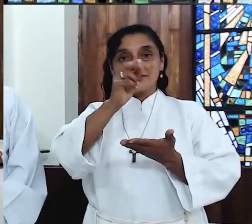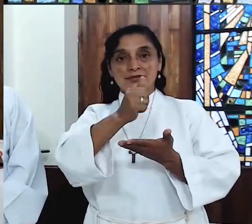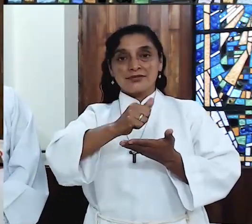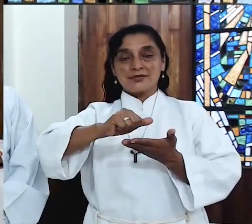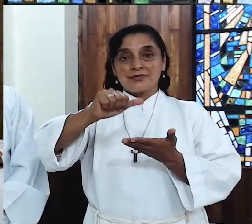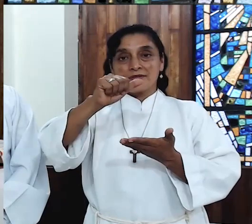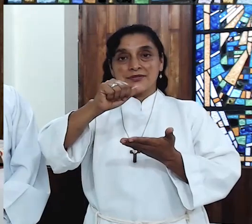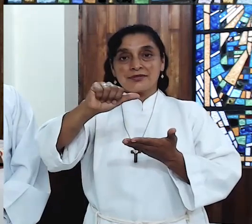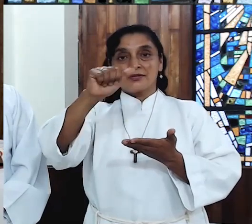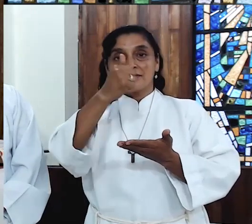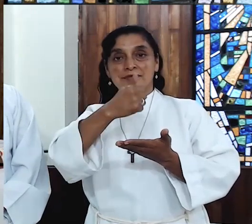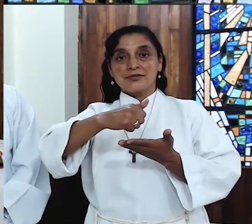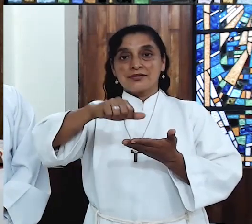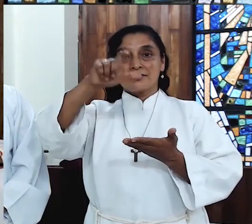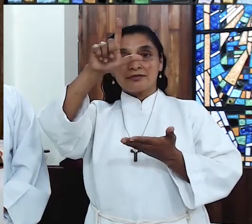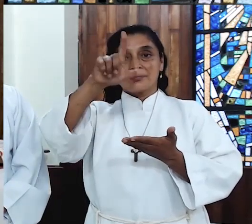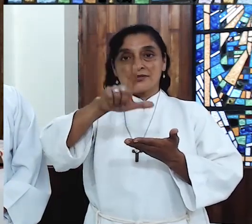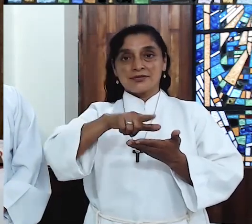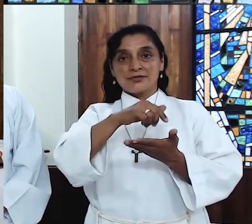aleluya,